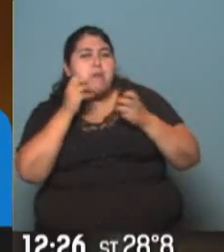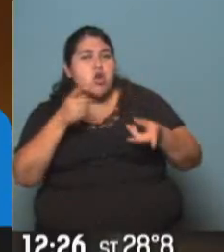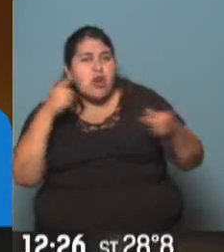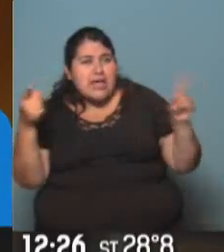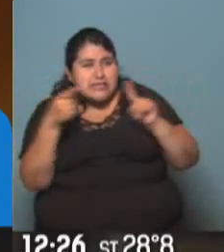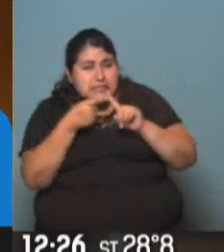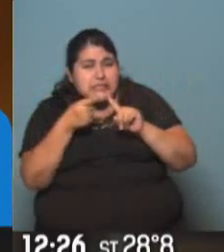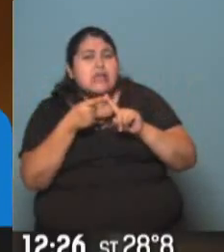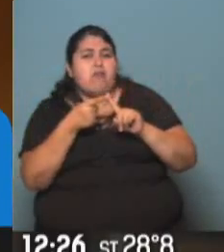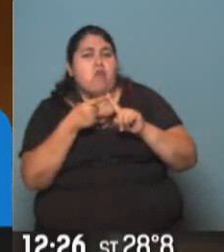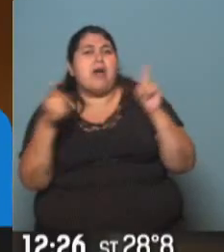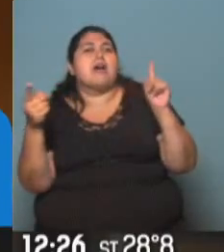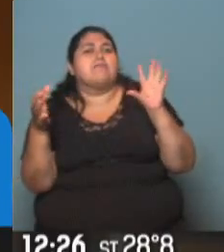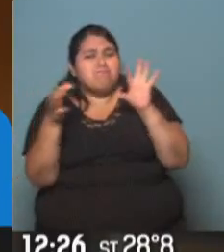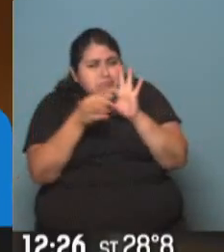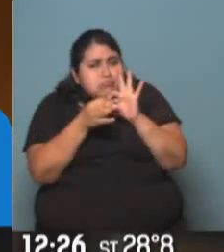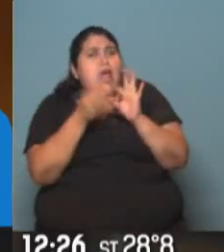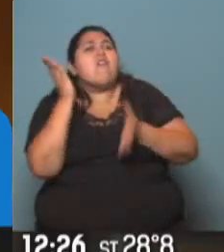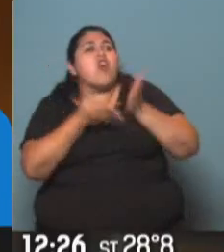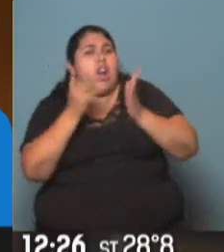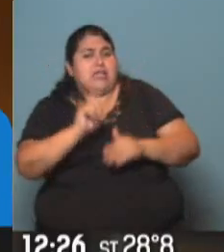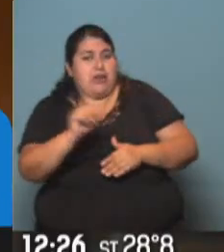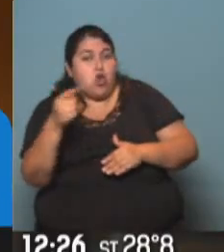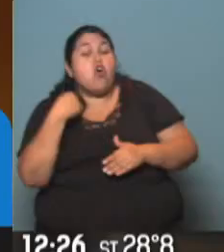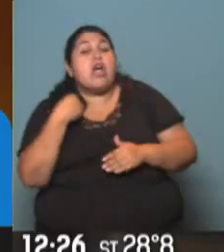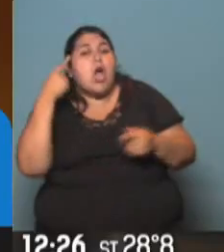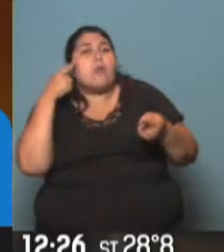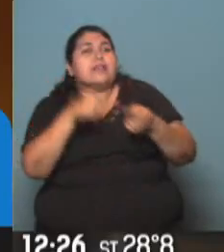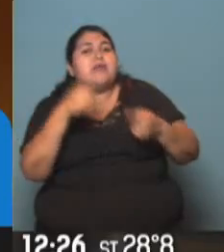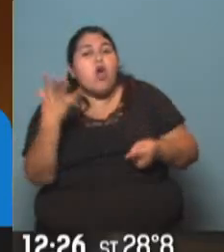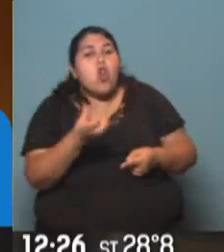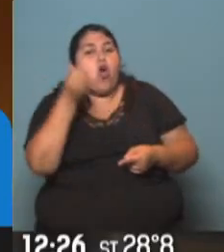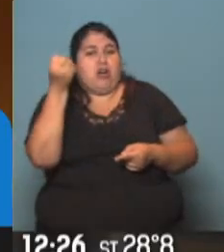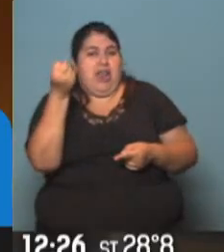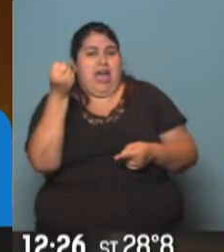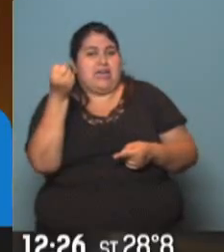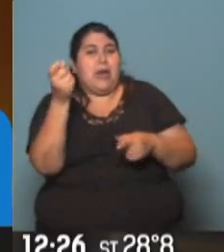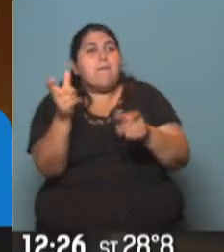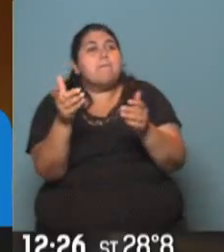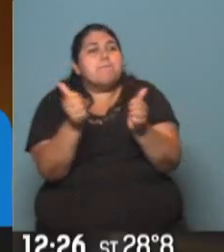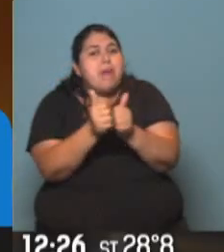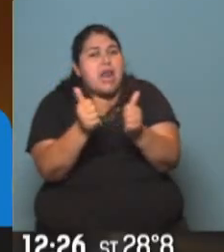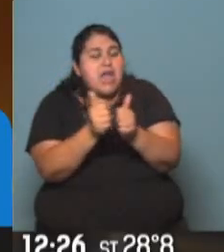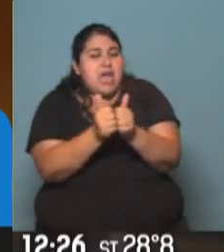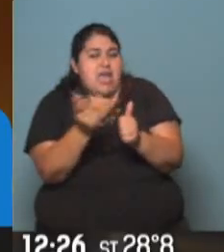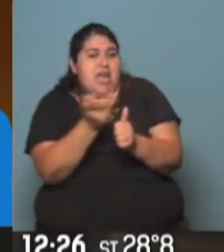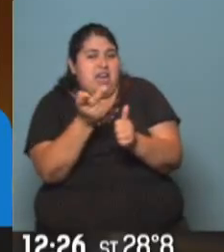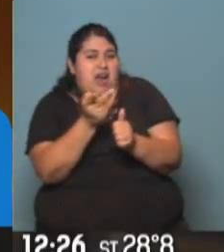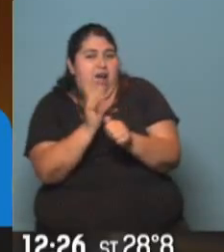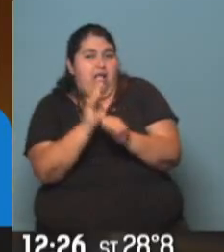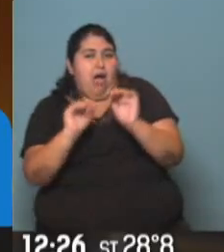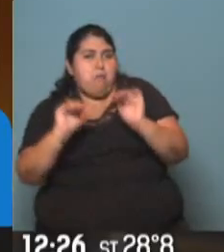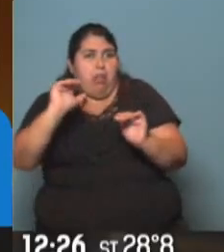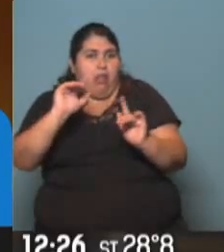establezcan formas de vínculo que no sean violentas tenemos que lograr que se pueden ver adelante parejas sin que implique la subordinación